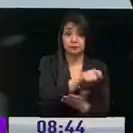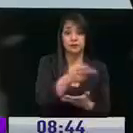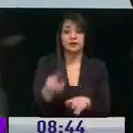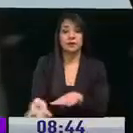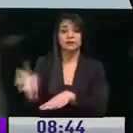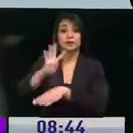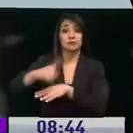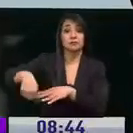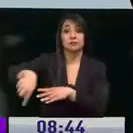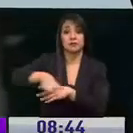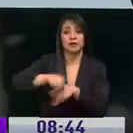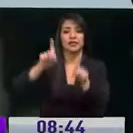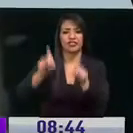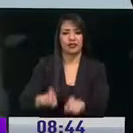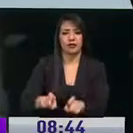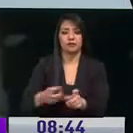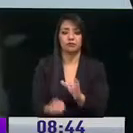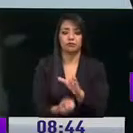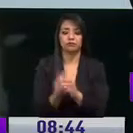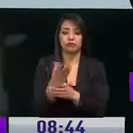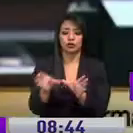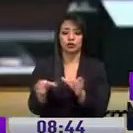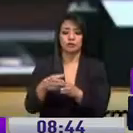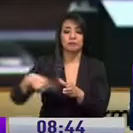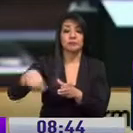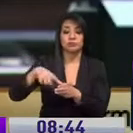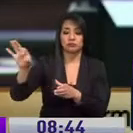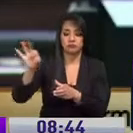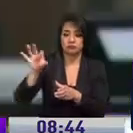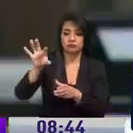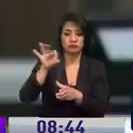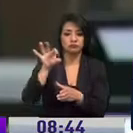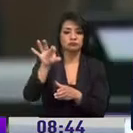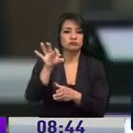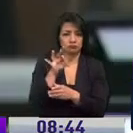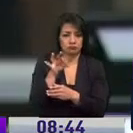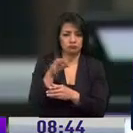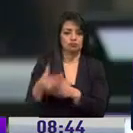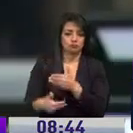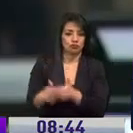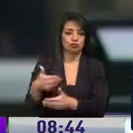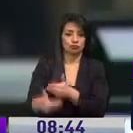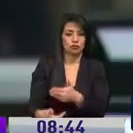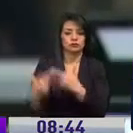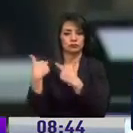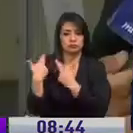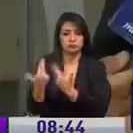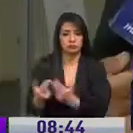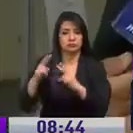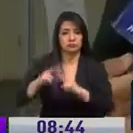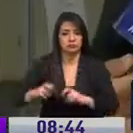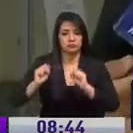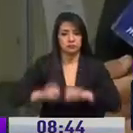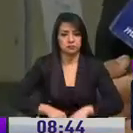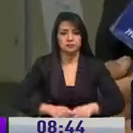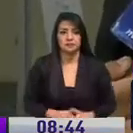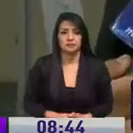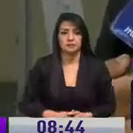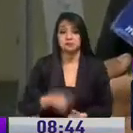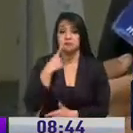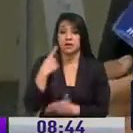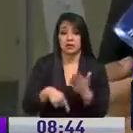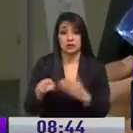Asamblea Nacional deberá conformar una comisión multipartidista que lleve adelante el proceso de investigación. Para que escuche